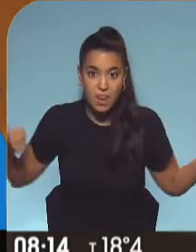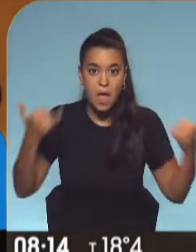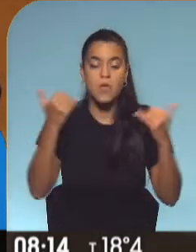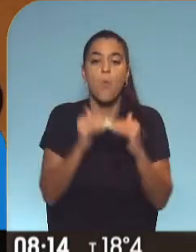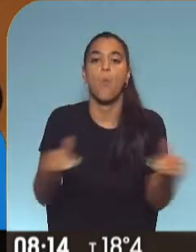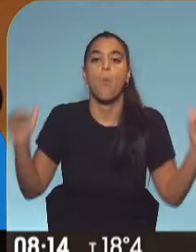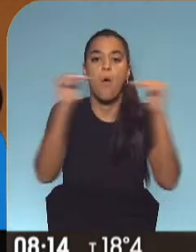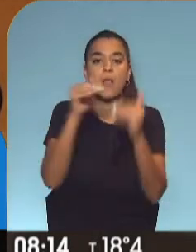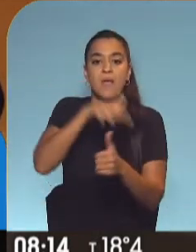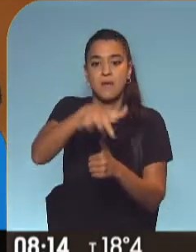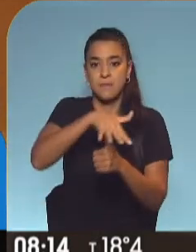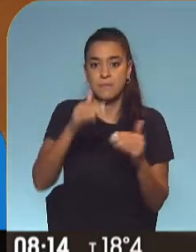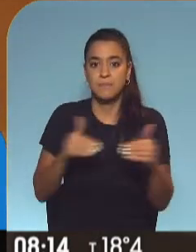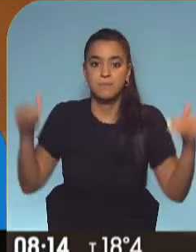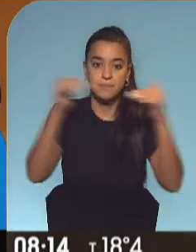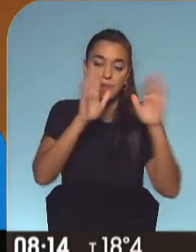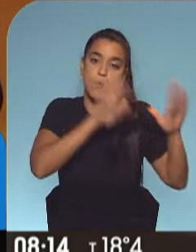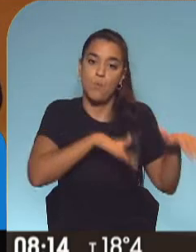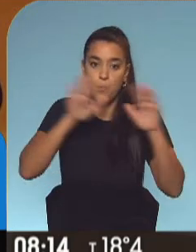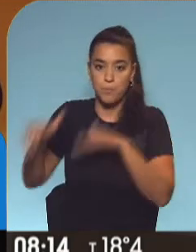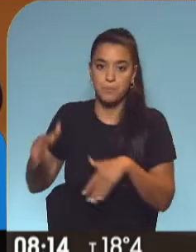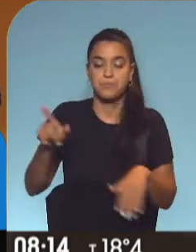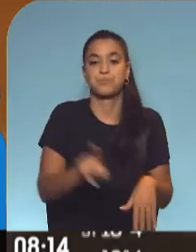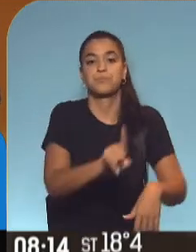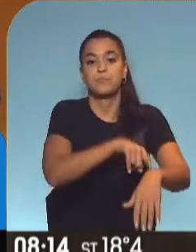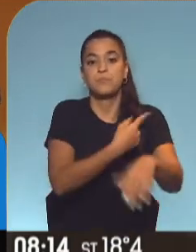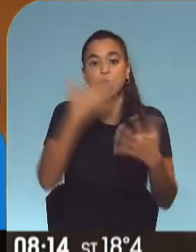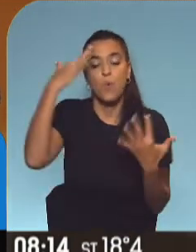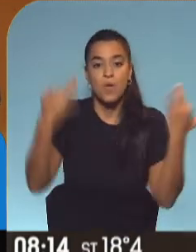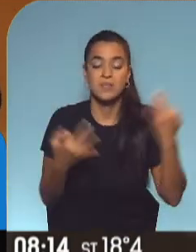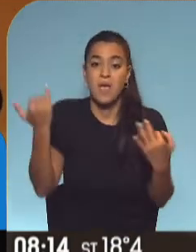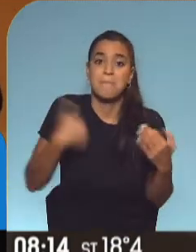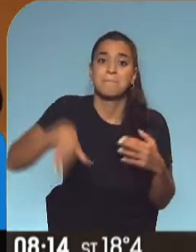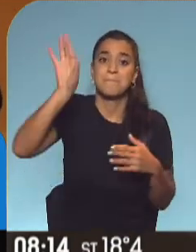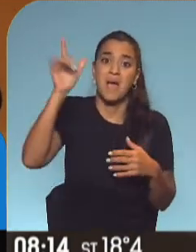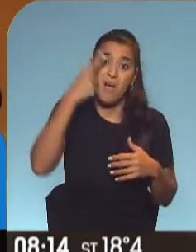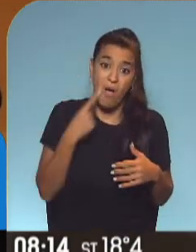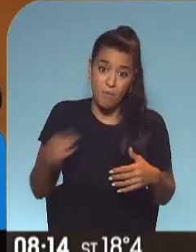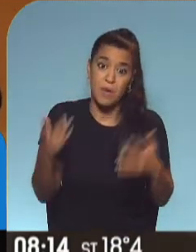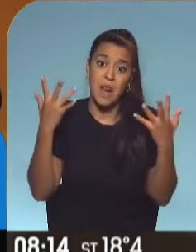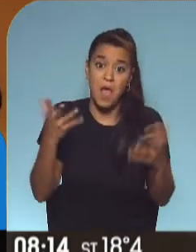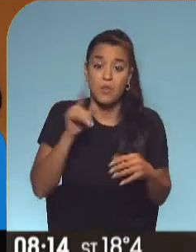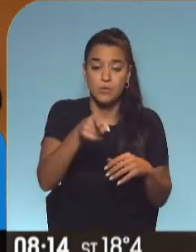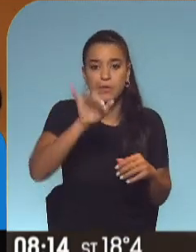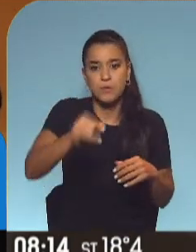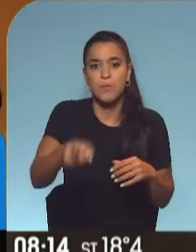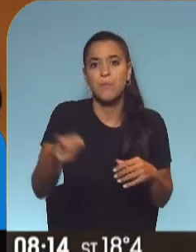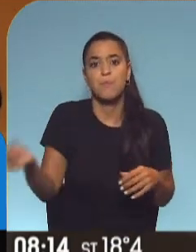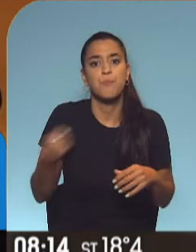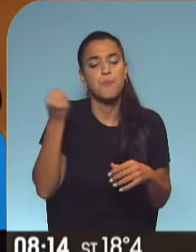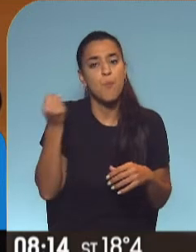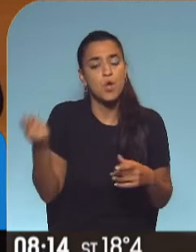igualdad de género en el país, en un poder judicial dominado por varones. Entonces, claro que esto es muy poderoso